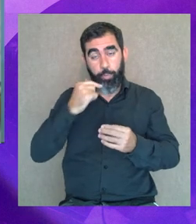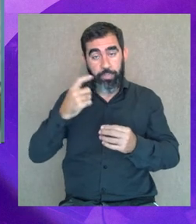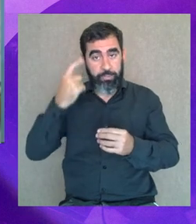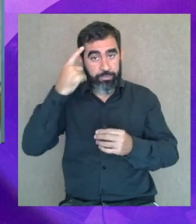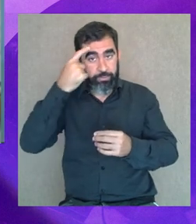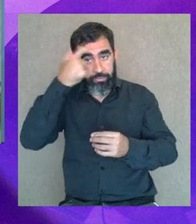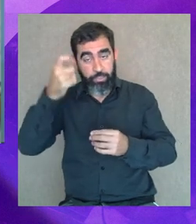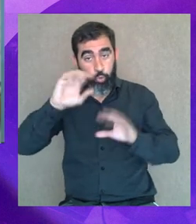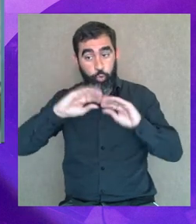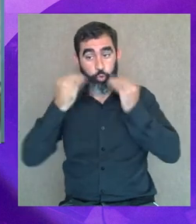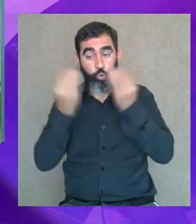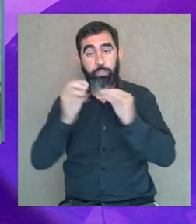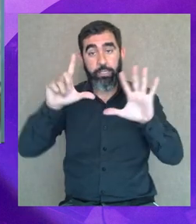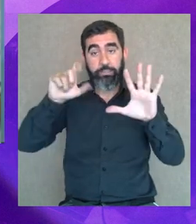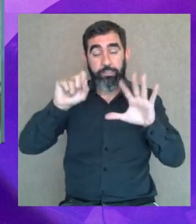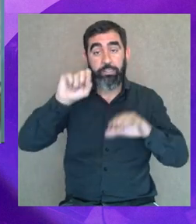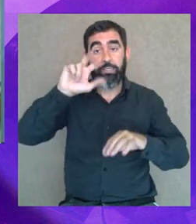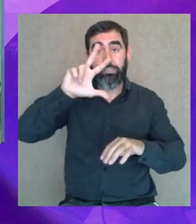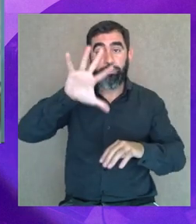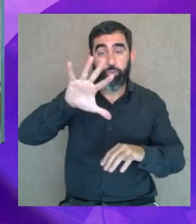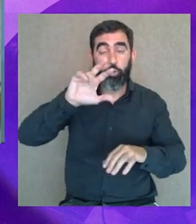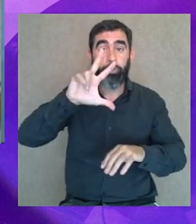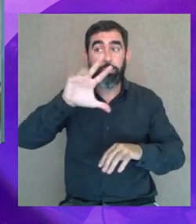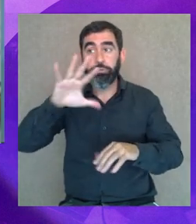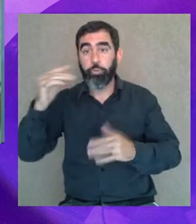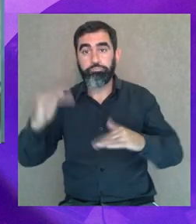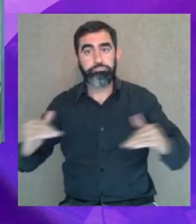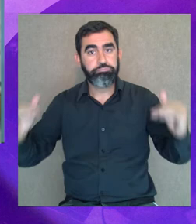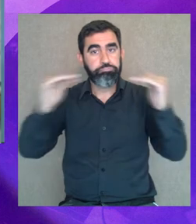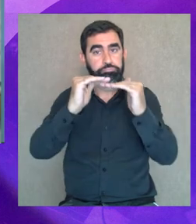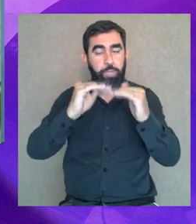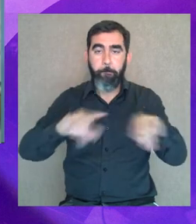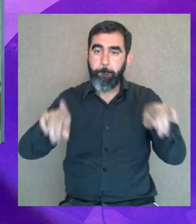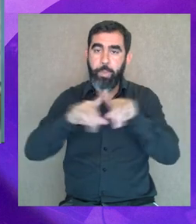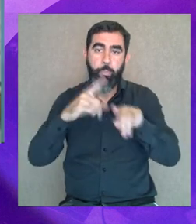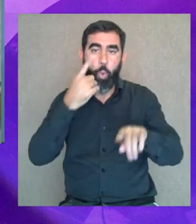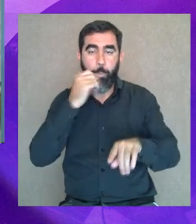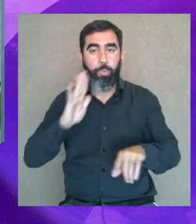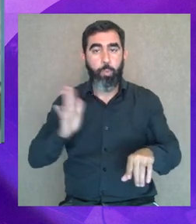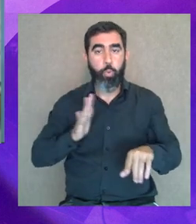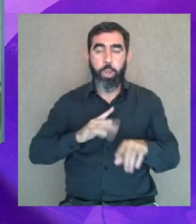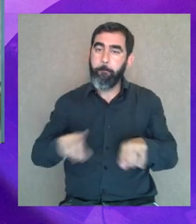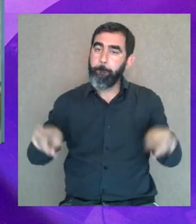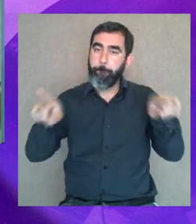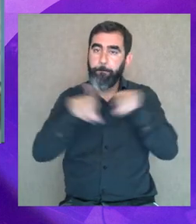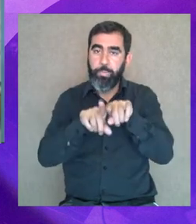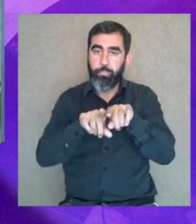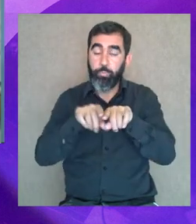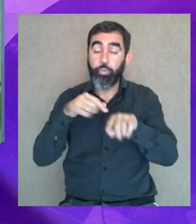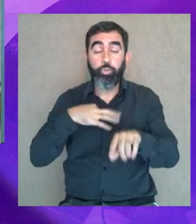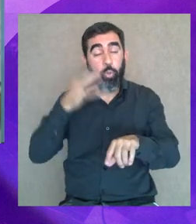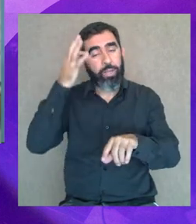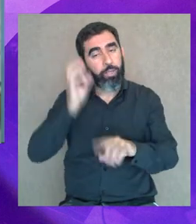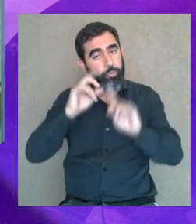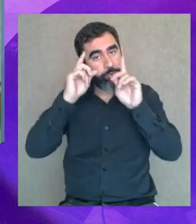este de 70 que somos son 35 y 35 o sea somos la misma cantidad de hombres que de mujeres y